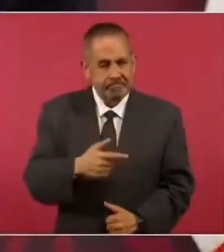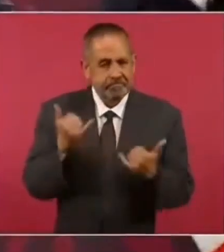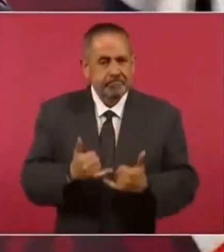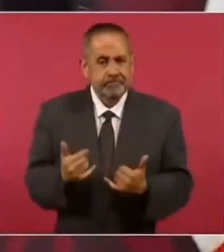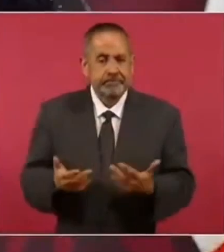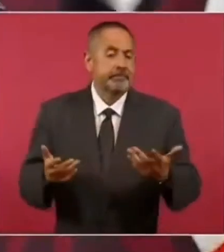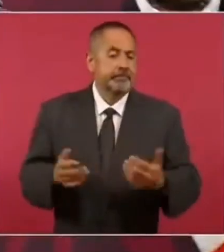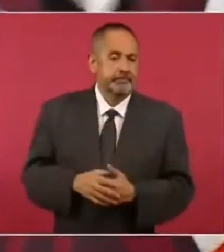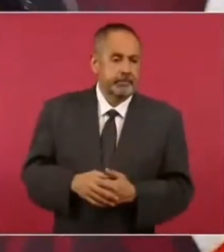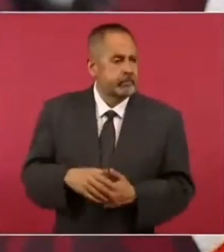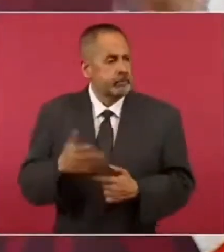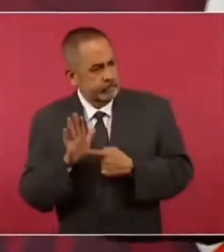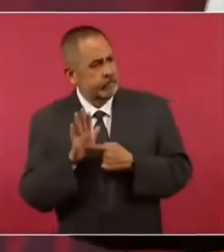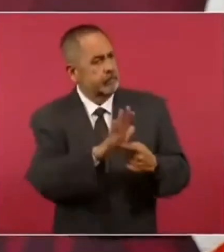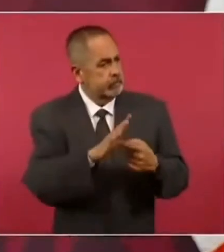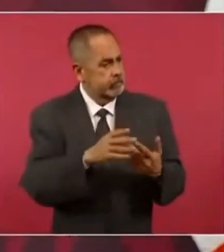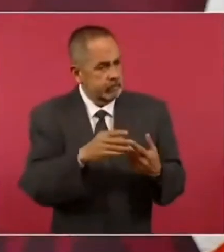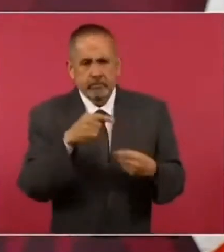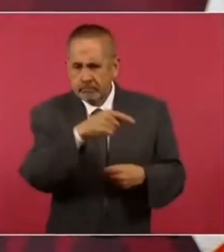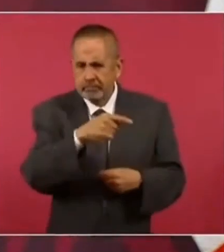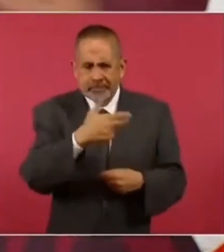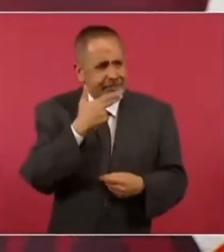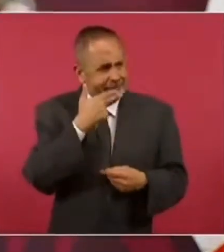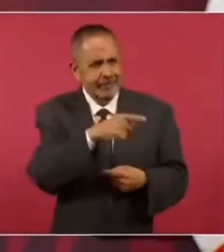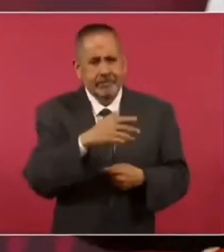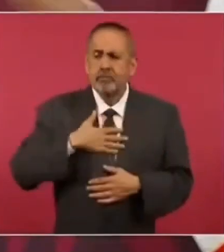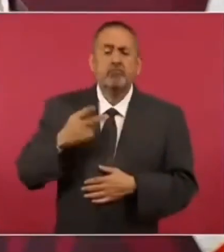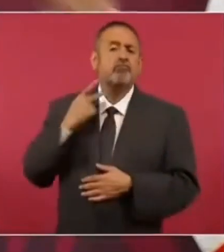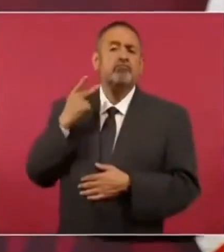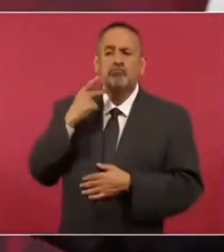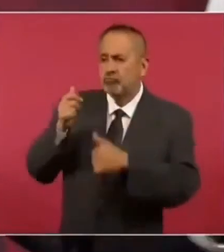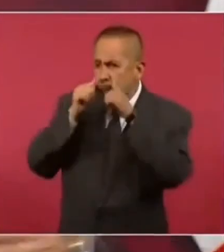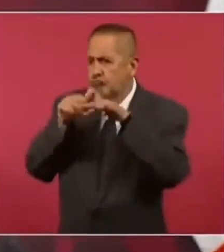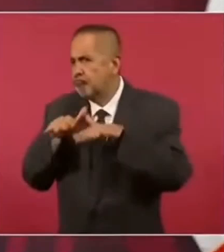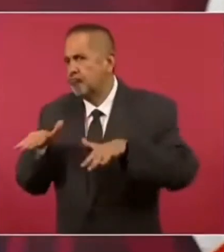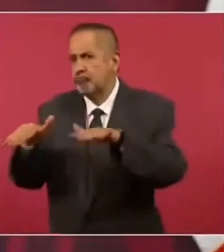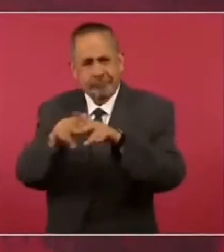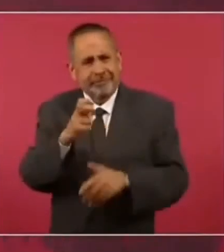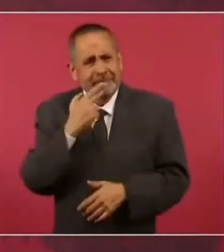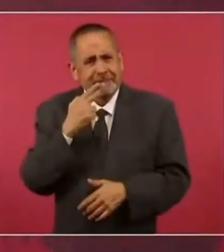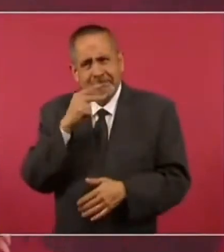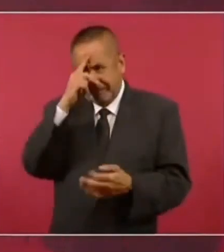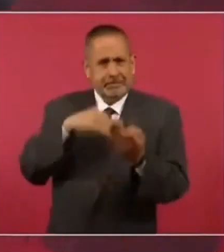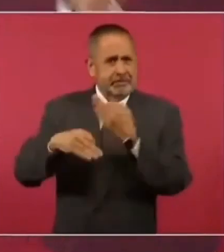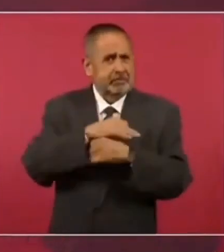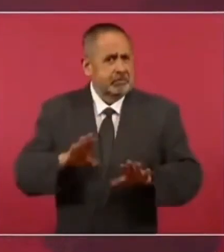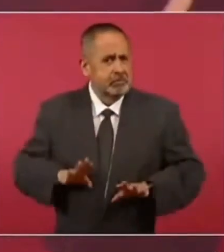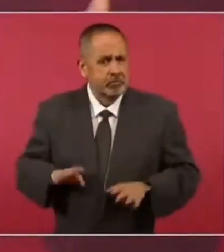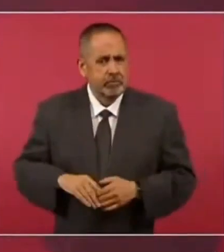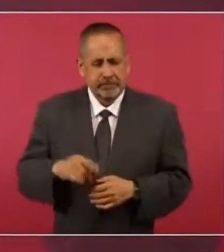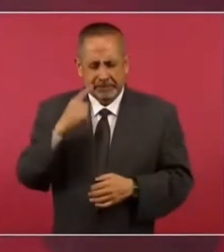Pero ¿cómo les puedo demostrar que les ayuda una política como la que estamos aplicando? De manera